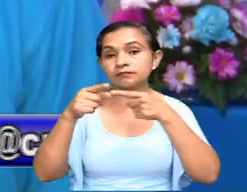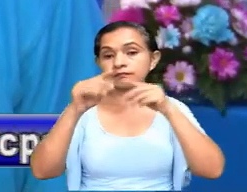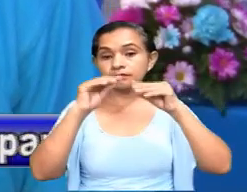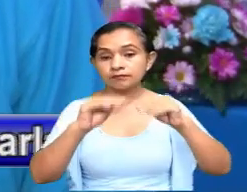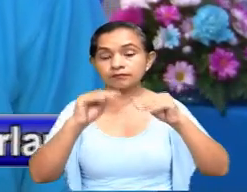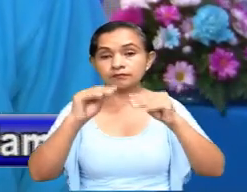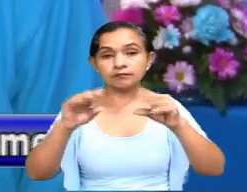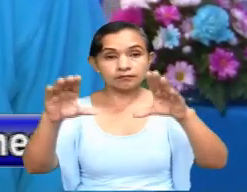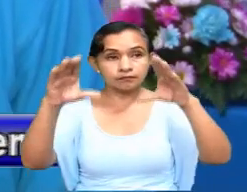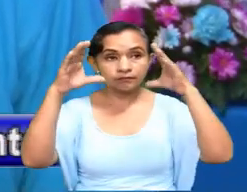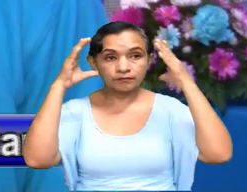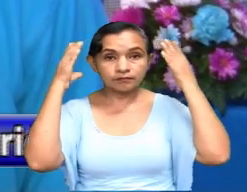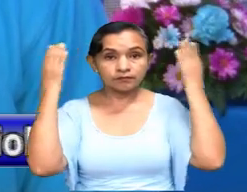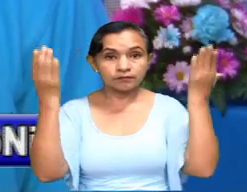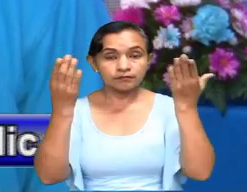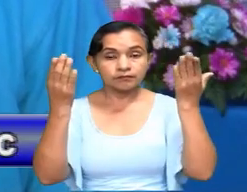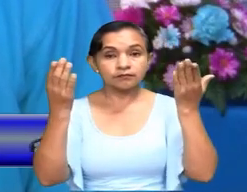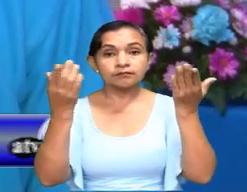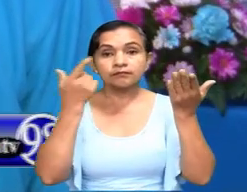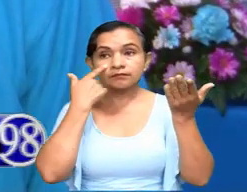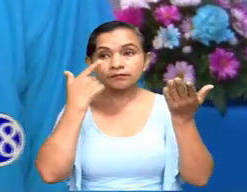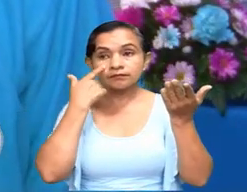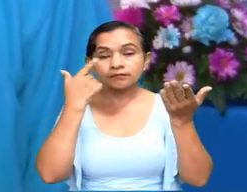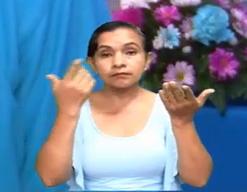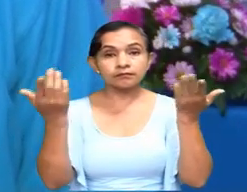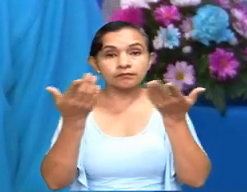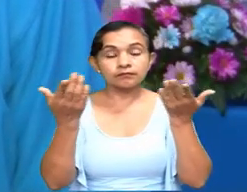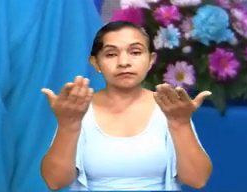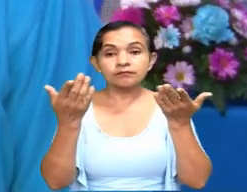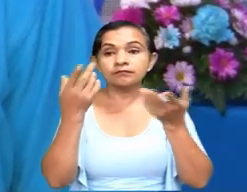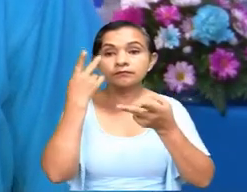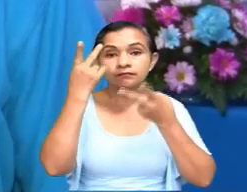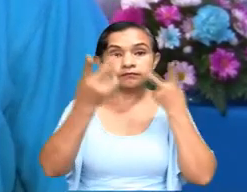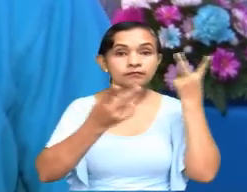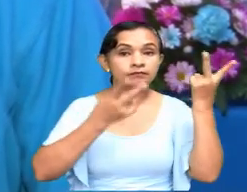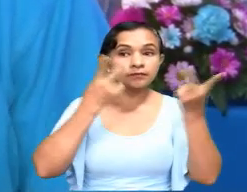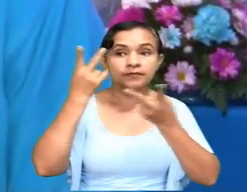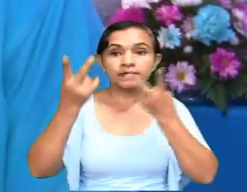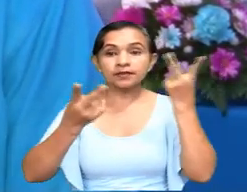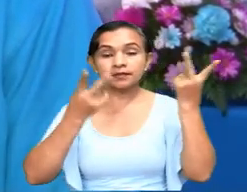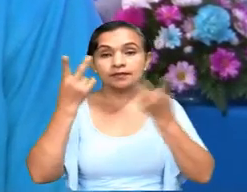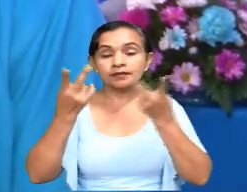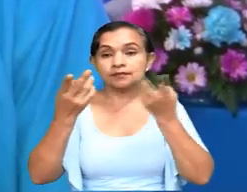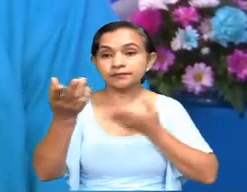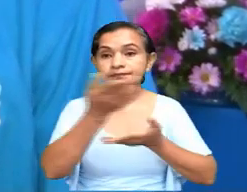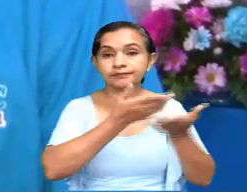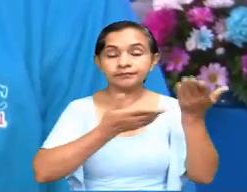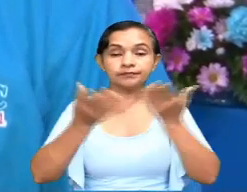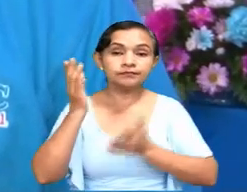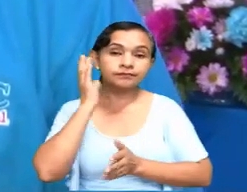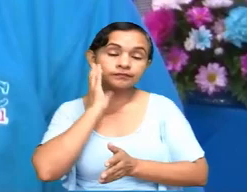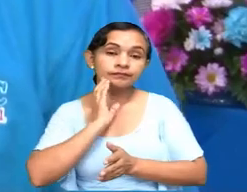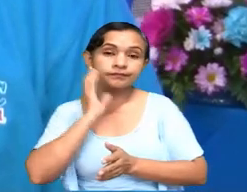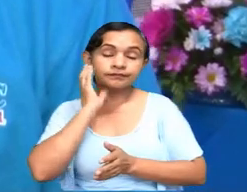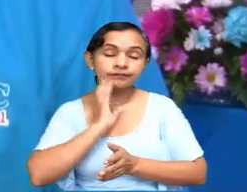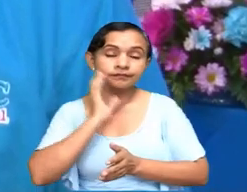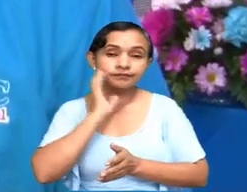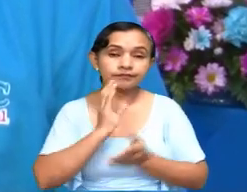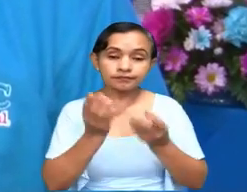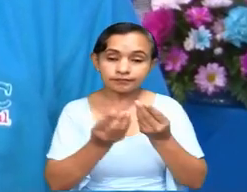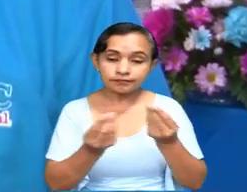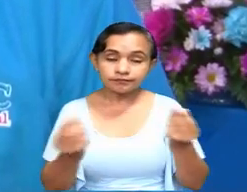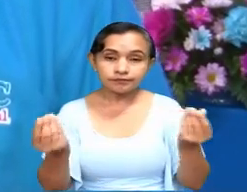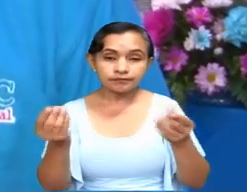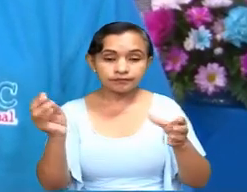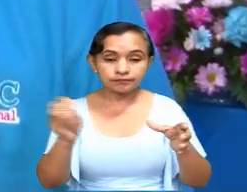las clases. Tengo entendido que van a haber unas visitas para compartir esas experiencias sobre bioinsumos, la parte